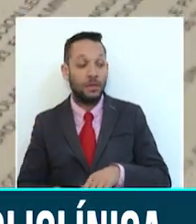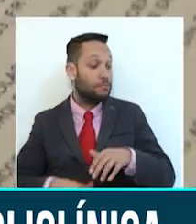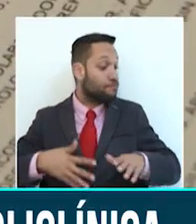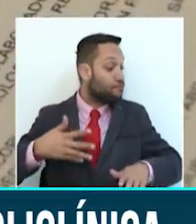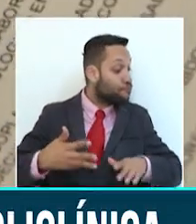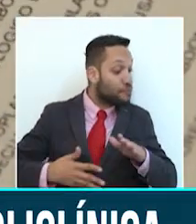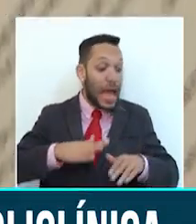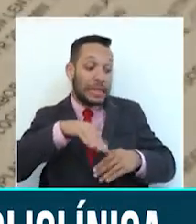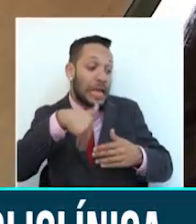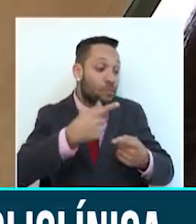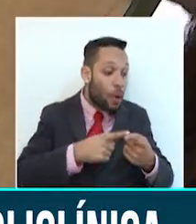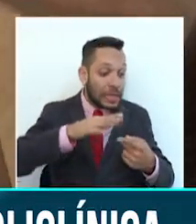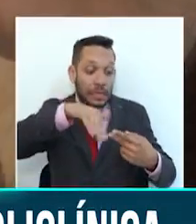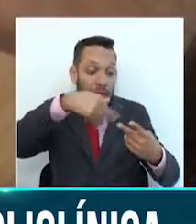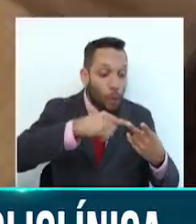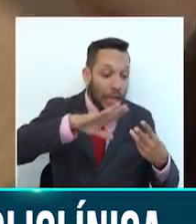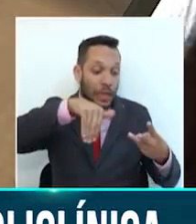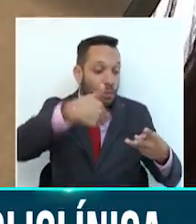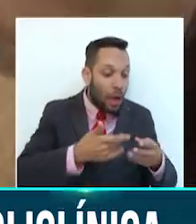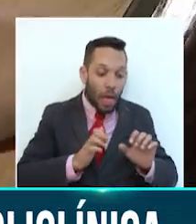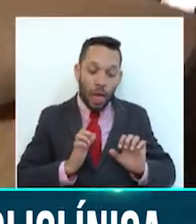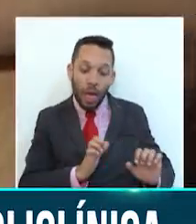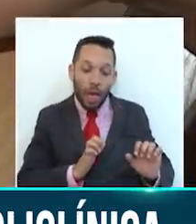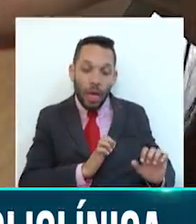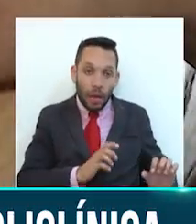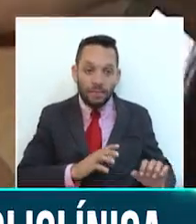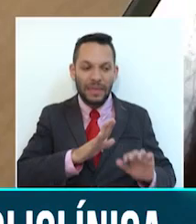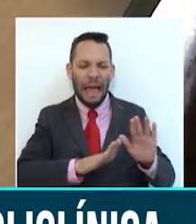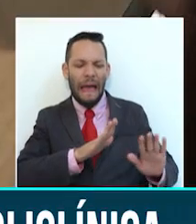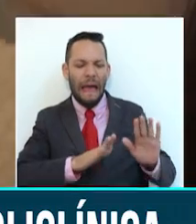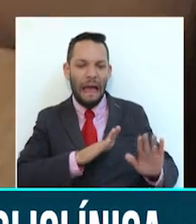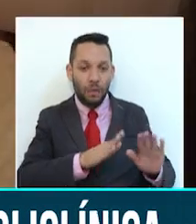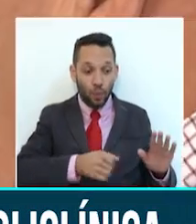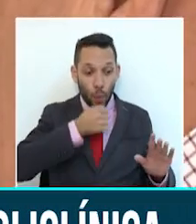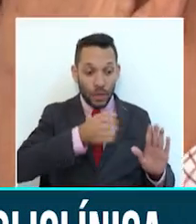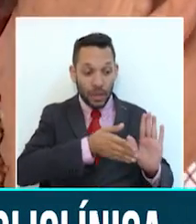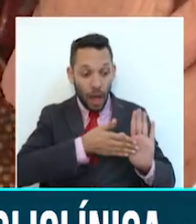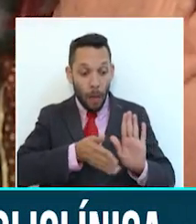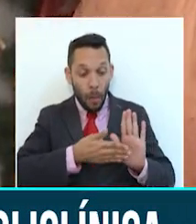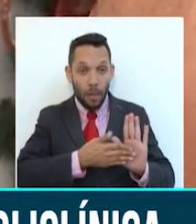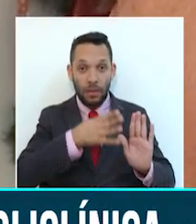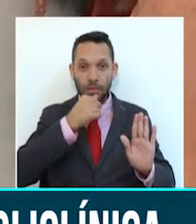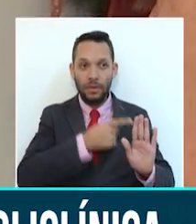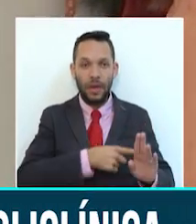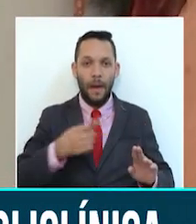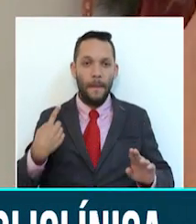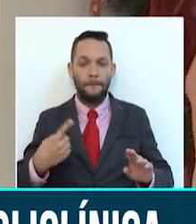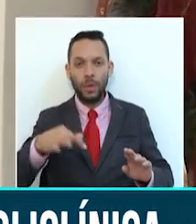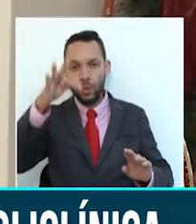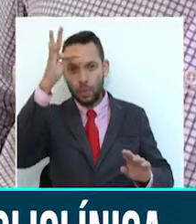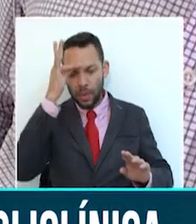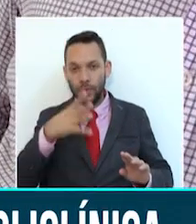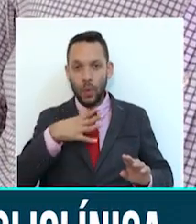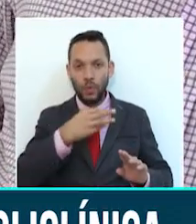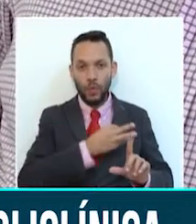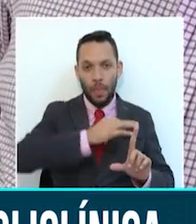la integridad del paciente y, como si fuera poco, evitando que los medios de comunicación saquen esto a la luz pública. Así funciona la policlínica. Telecafé